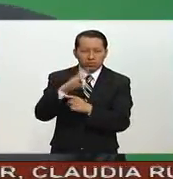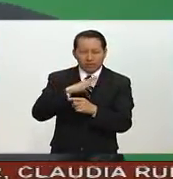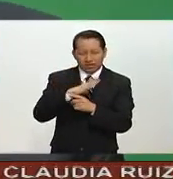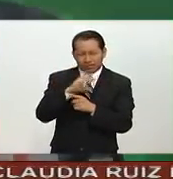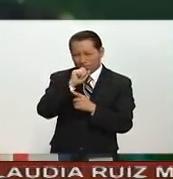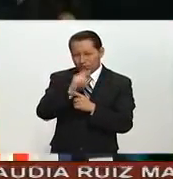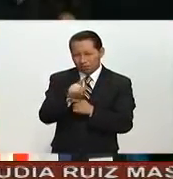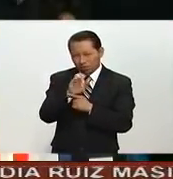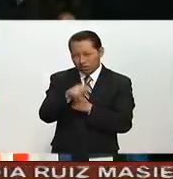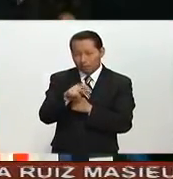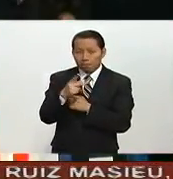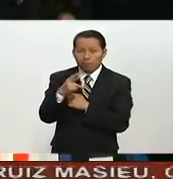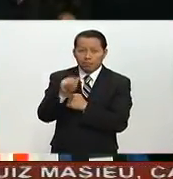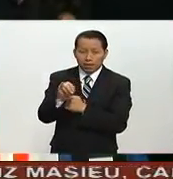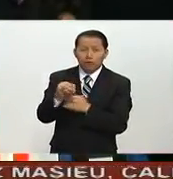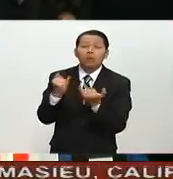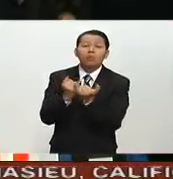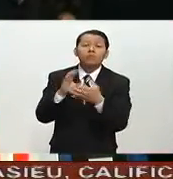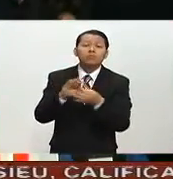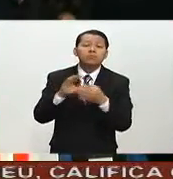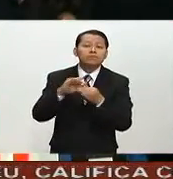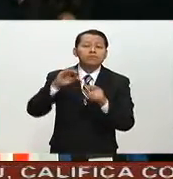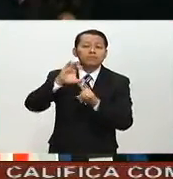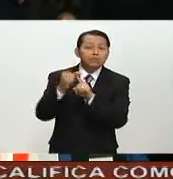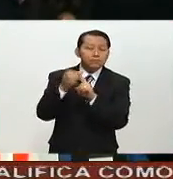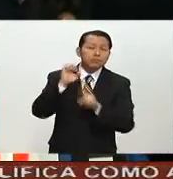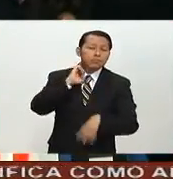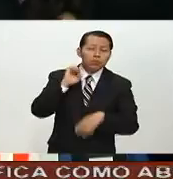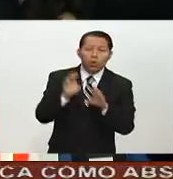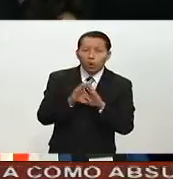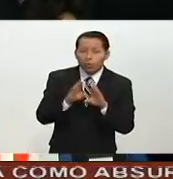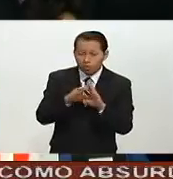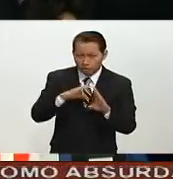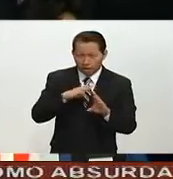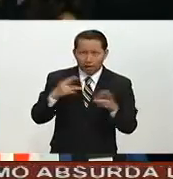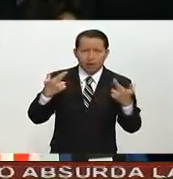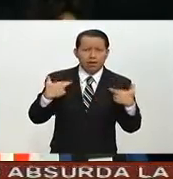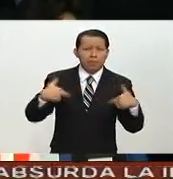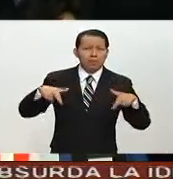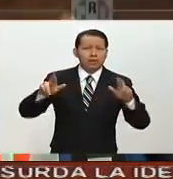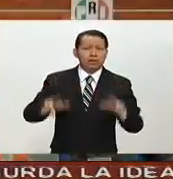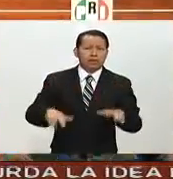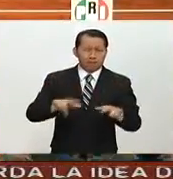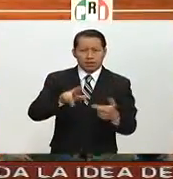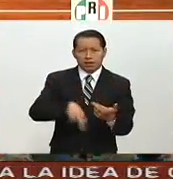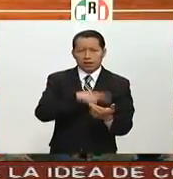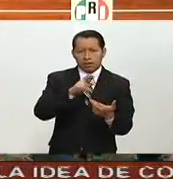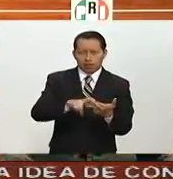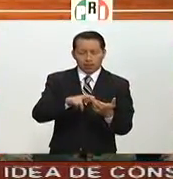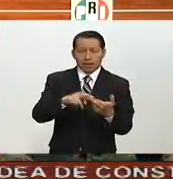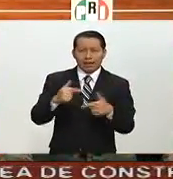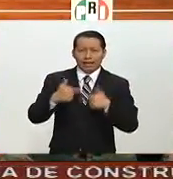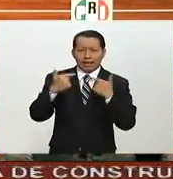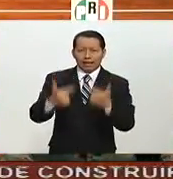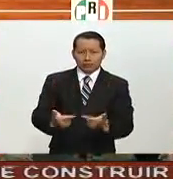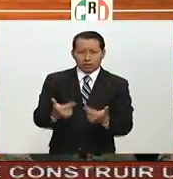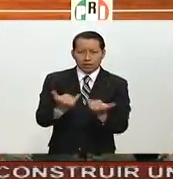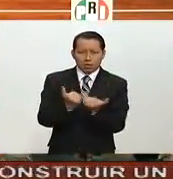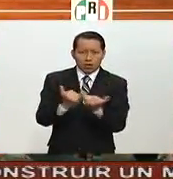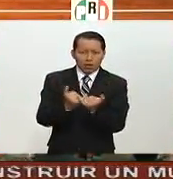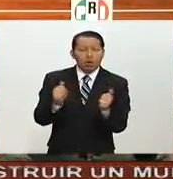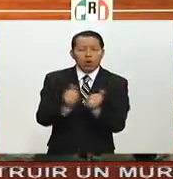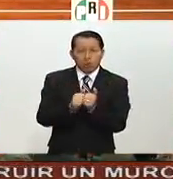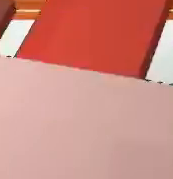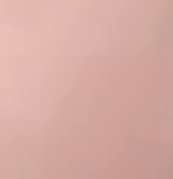PRI. También aseguró que el comité ejecutivo estará integrado por representatividad regional, generacional y con paridad de